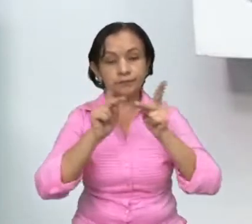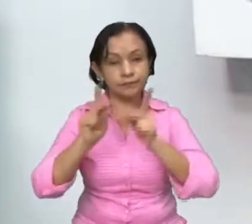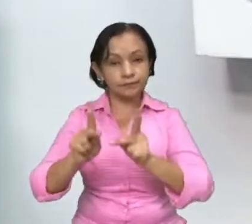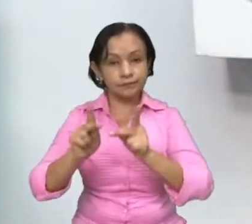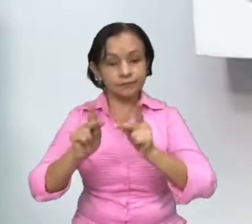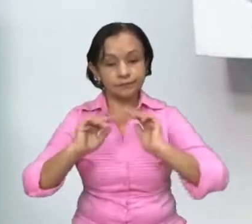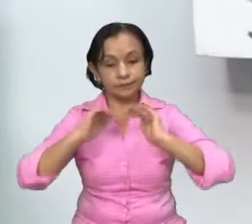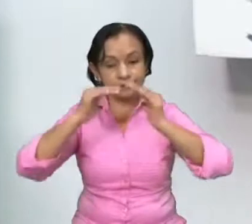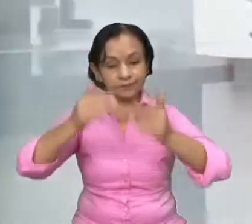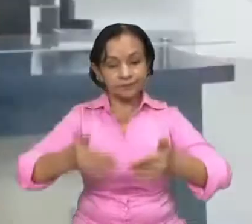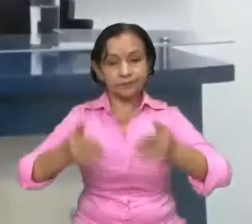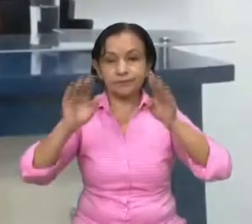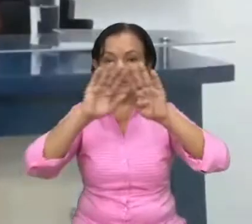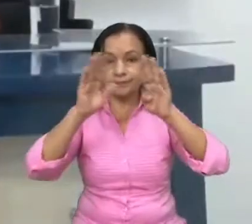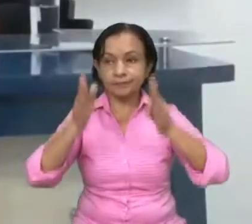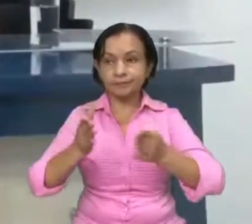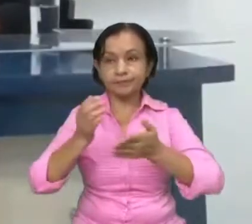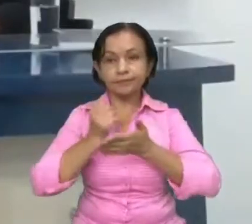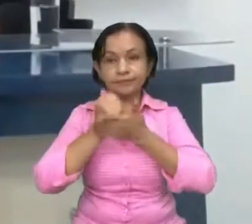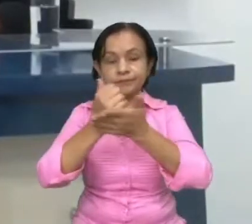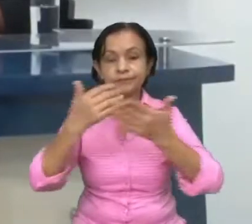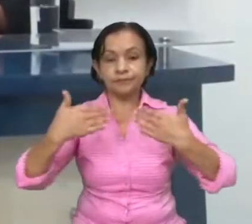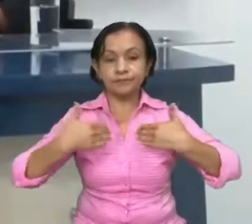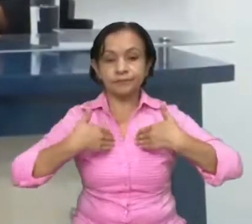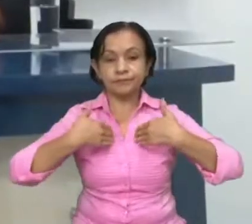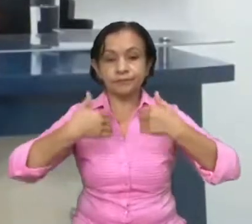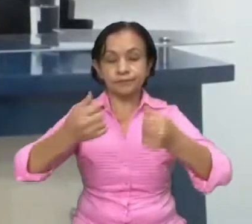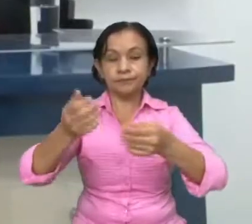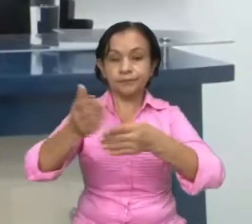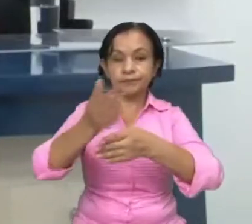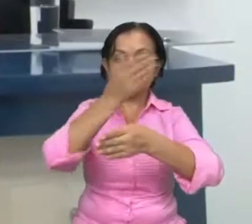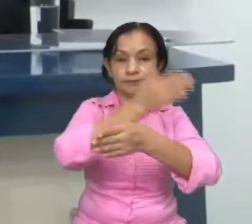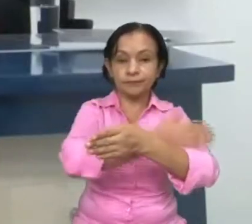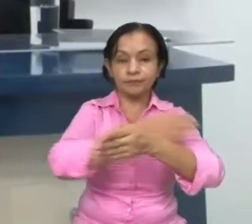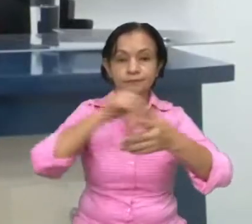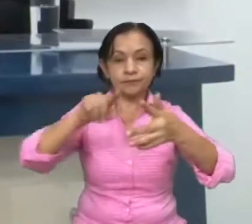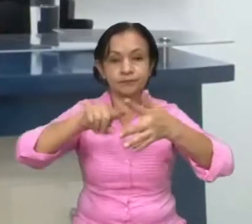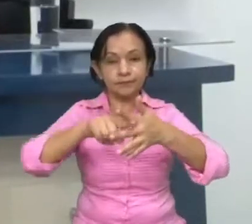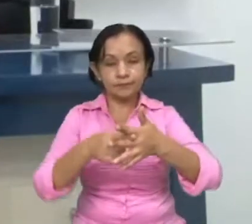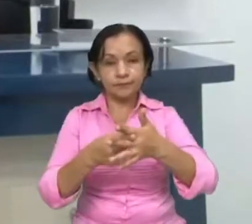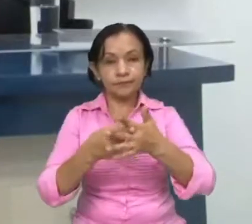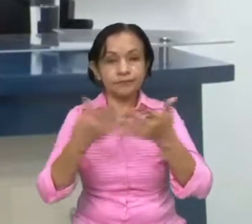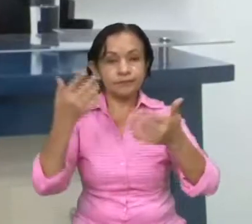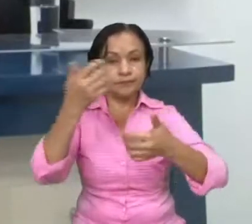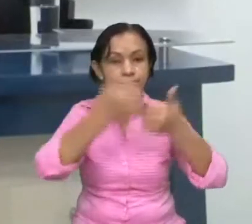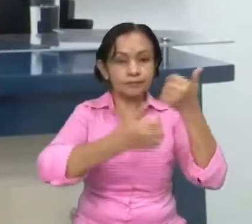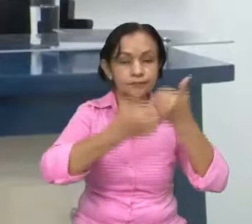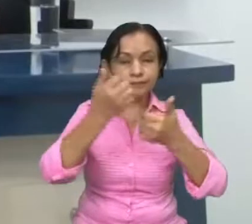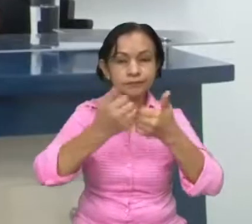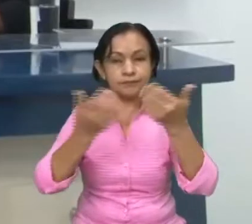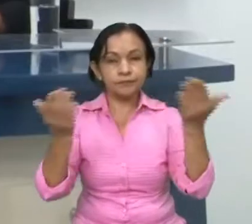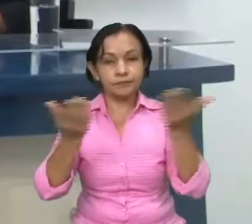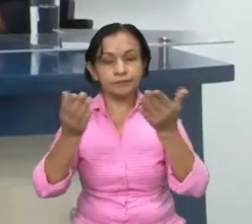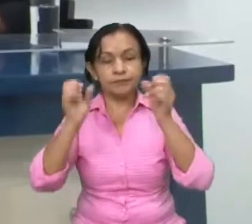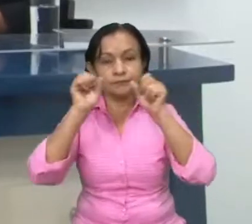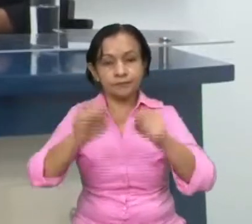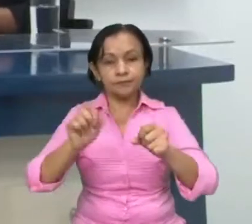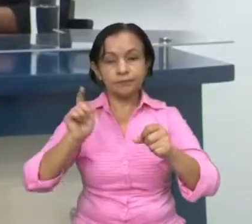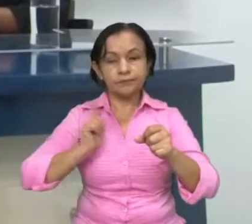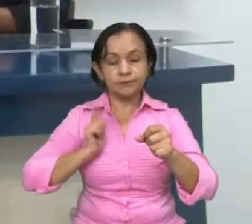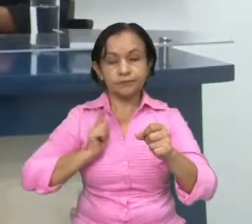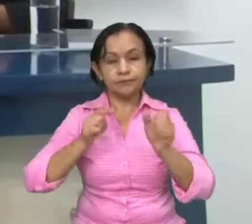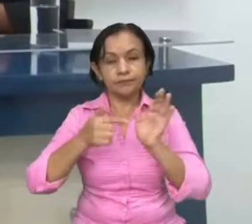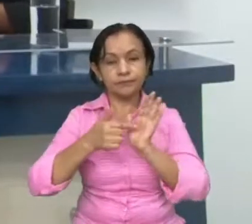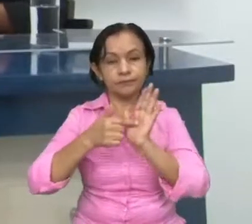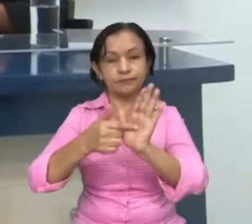Doctor, como vemos con esta técnica, la salud empieza incluso desde antes de nacer. ¿Qué tipo de afecciones o anomalías se pueden corregir con